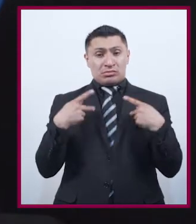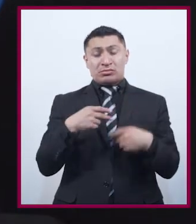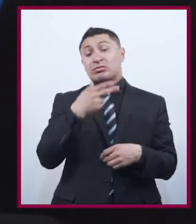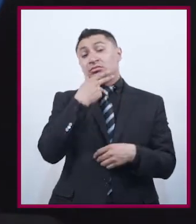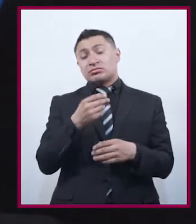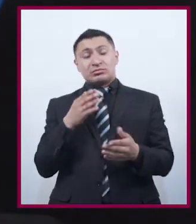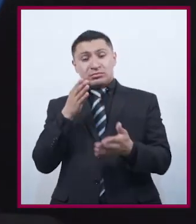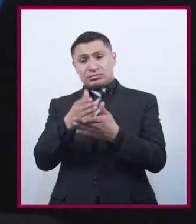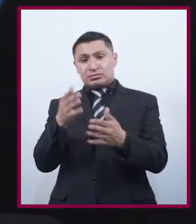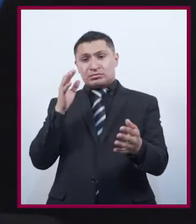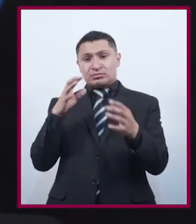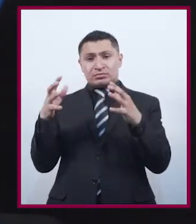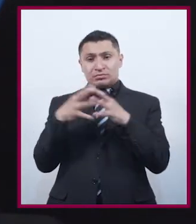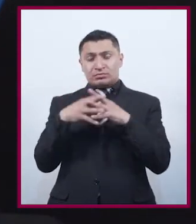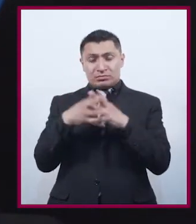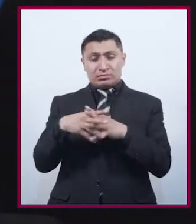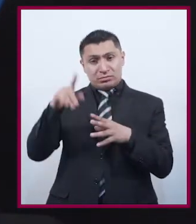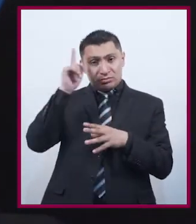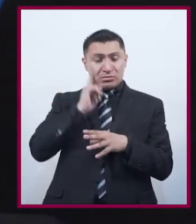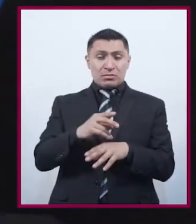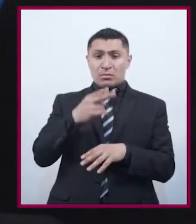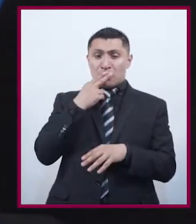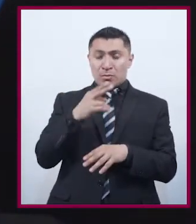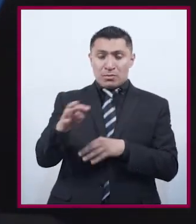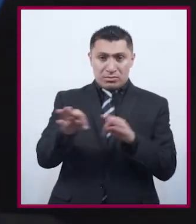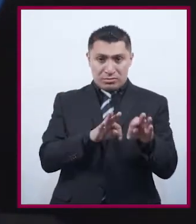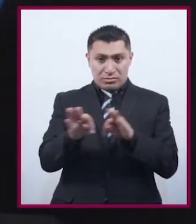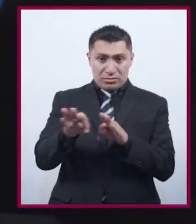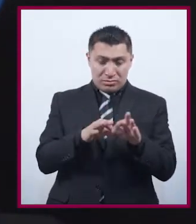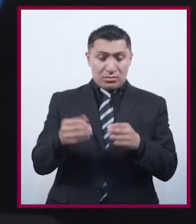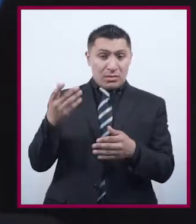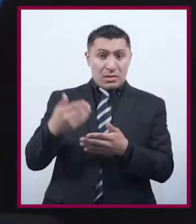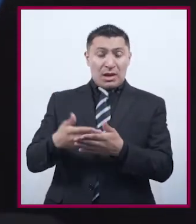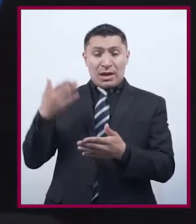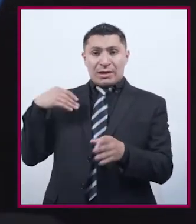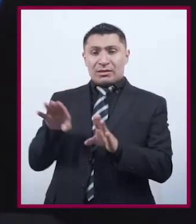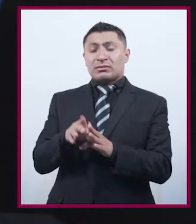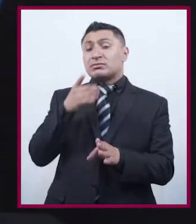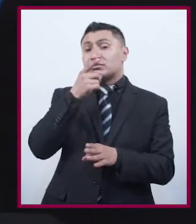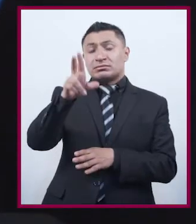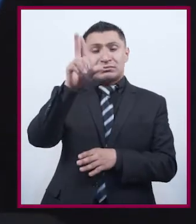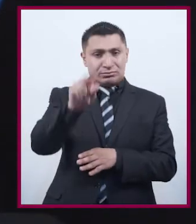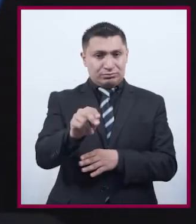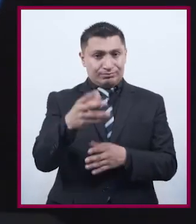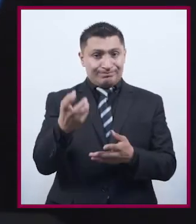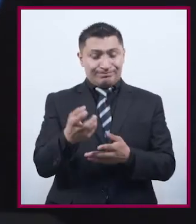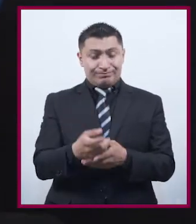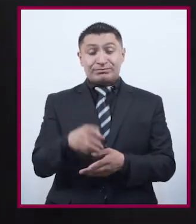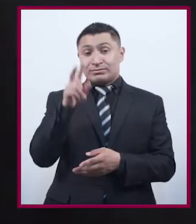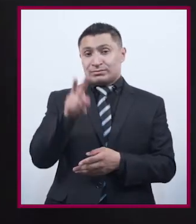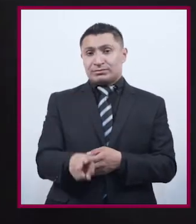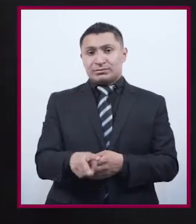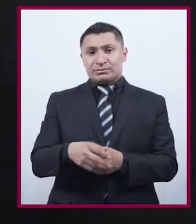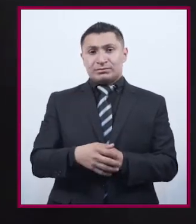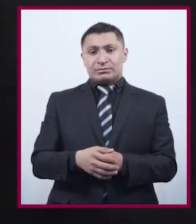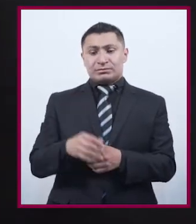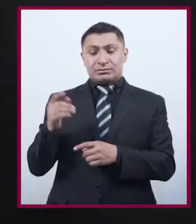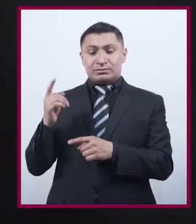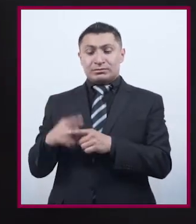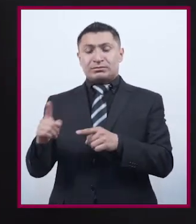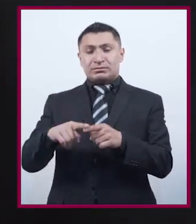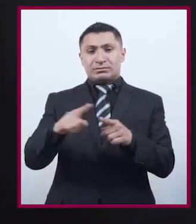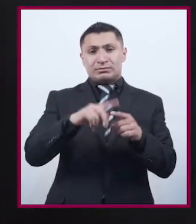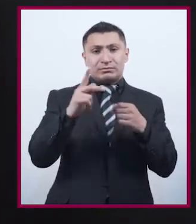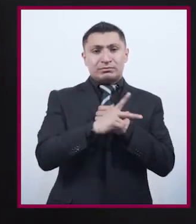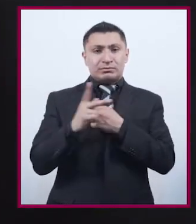Como miles de hombres se fueron a la guerra, las mujeres ocuparon puestos laborales que antes les eran negados.